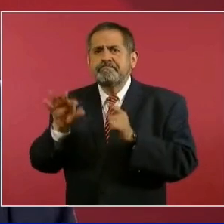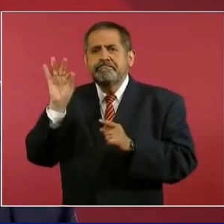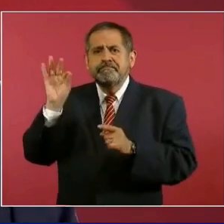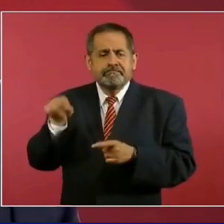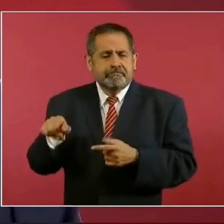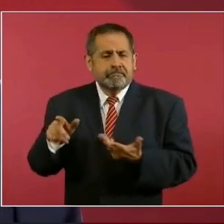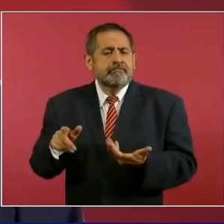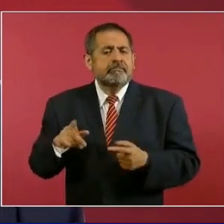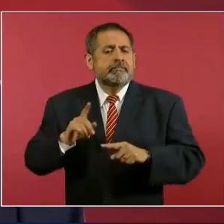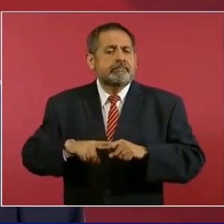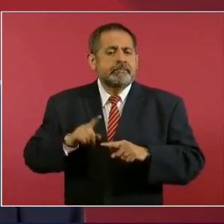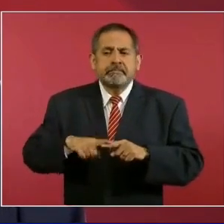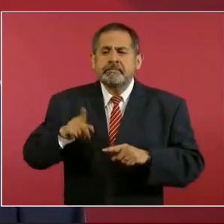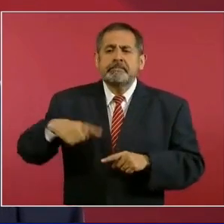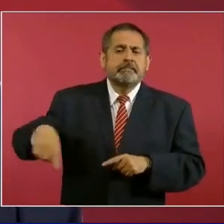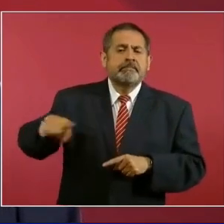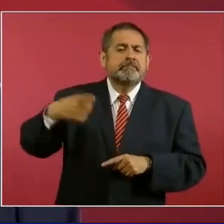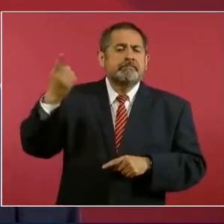El poder